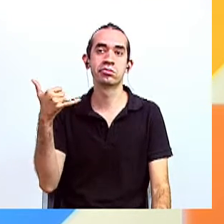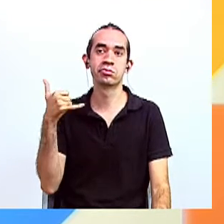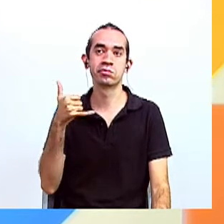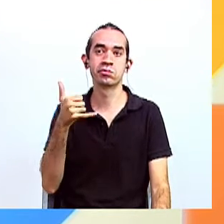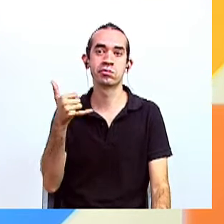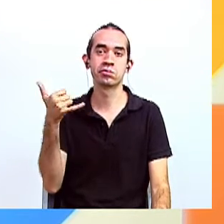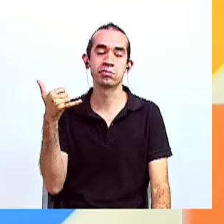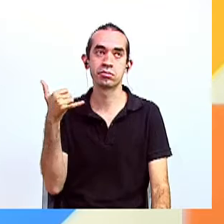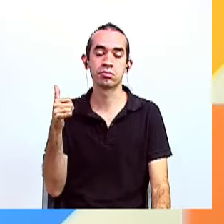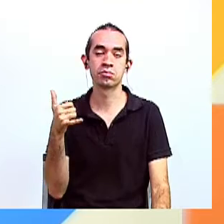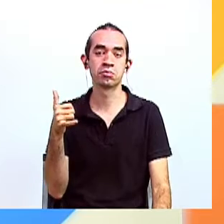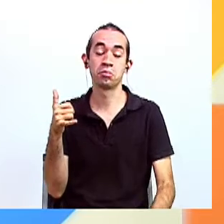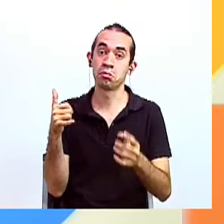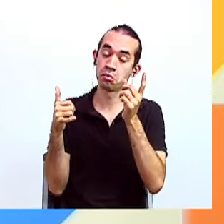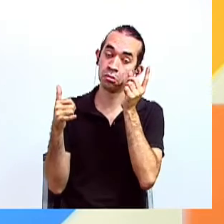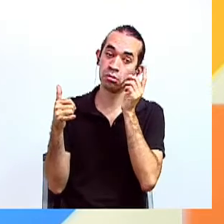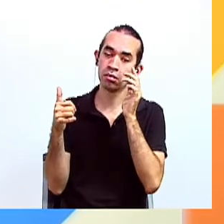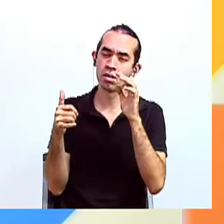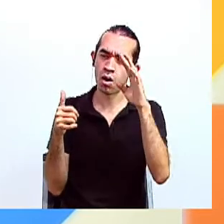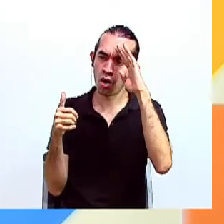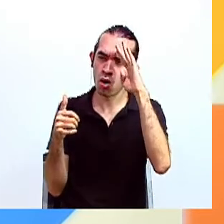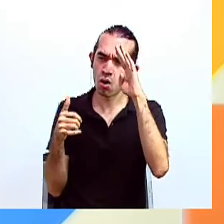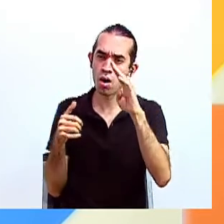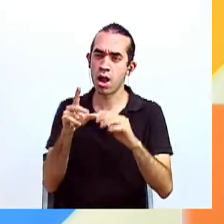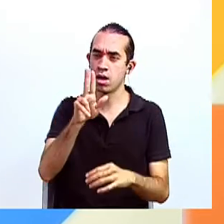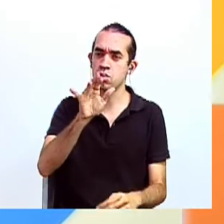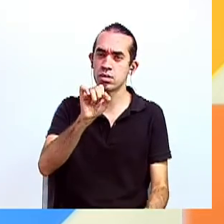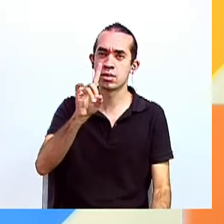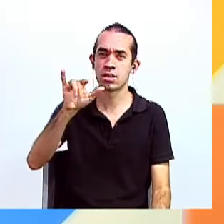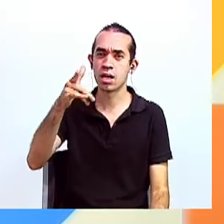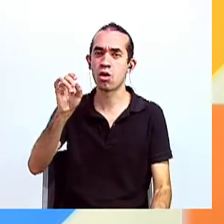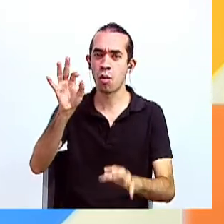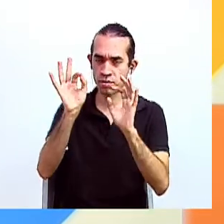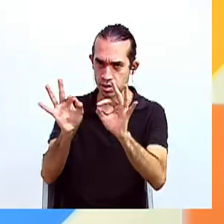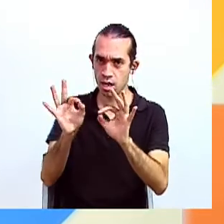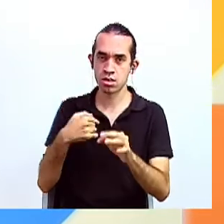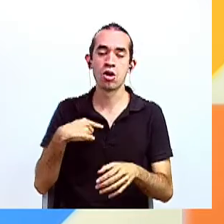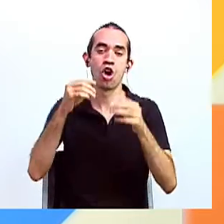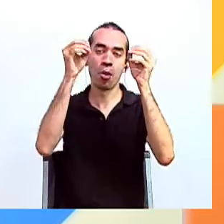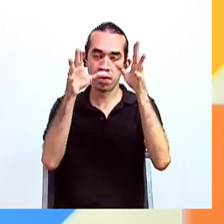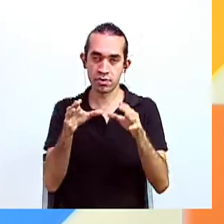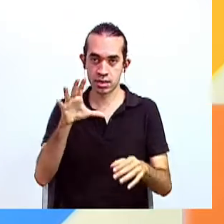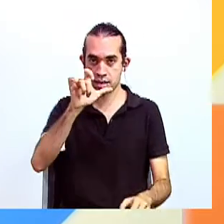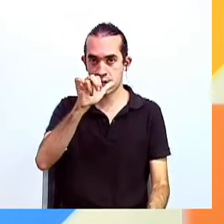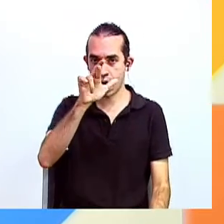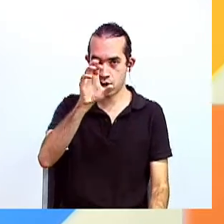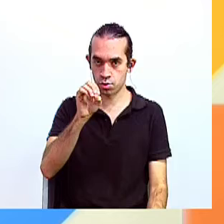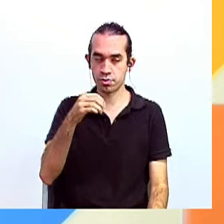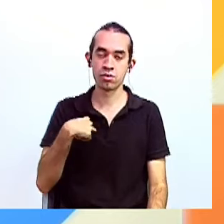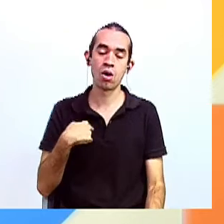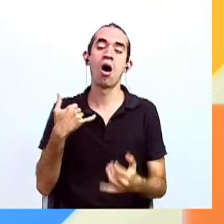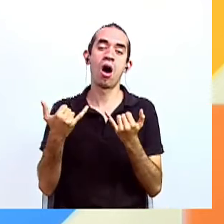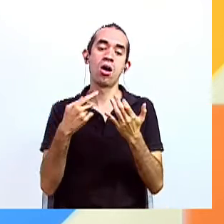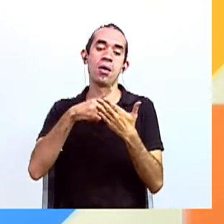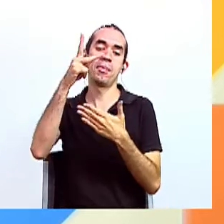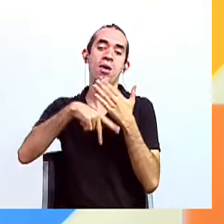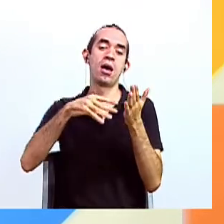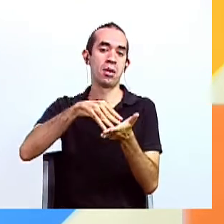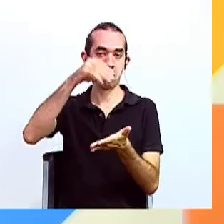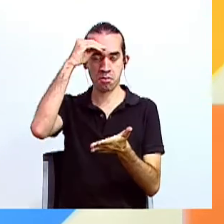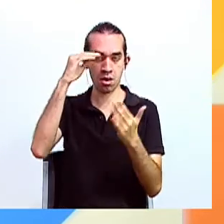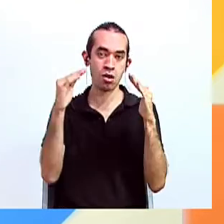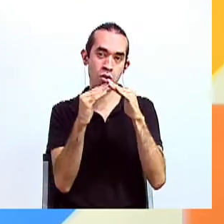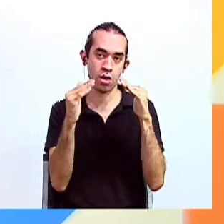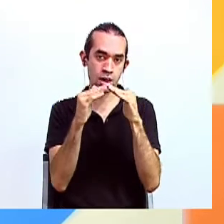Vamos a ver. Hola Luis Diego, ¿cómo estás? Soy la profe Caro. Fíjate que estoy aquí en el programa Aprendo en